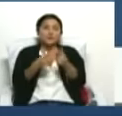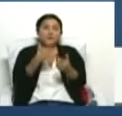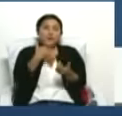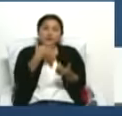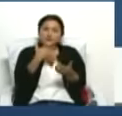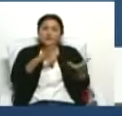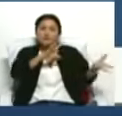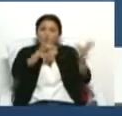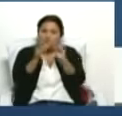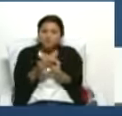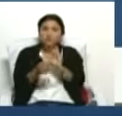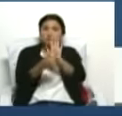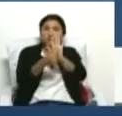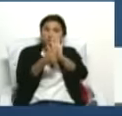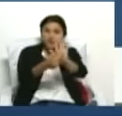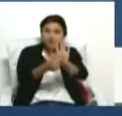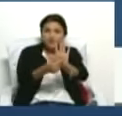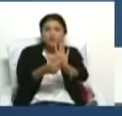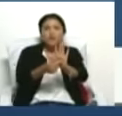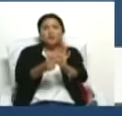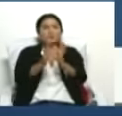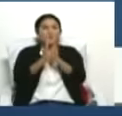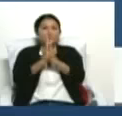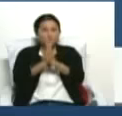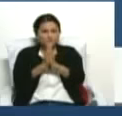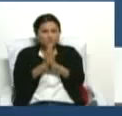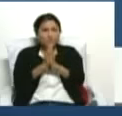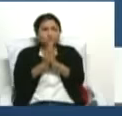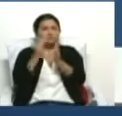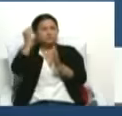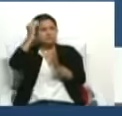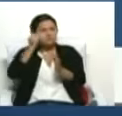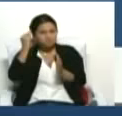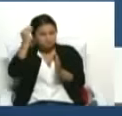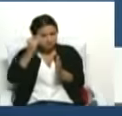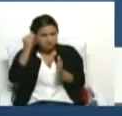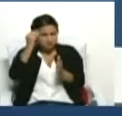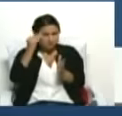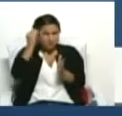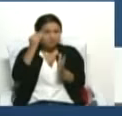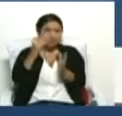terminando, hacer una reflexión que tiene un carácter